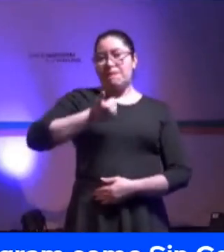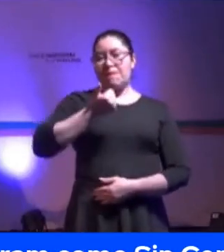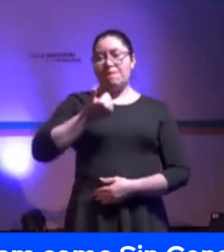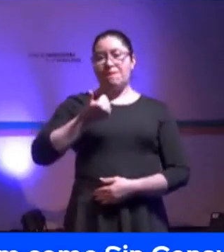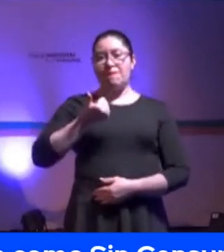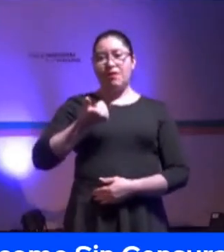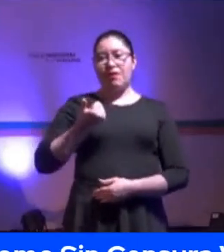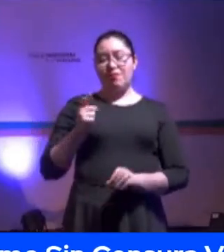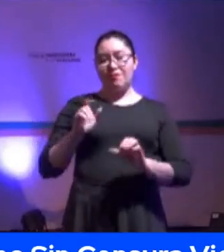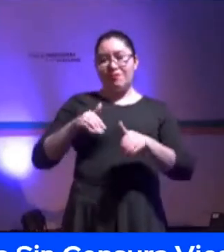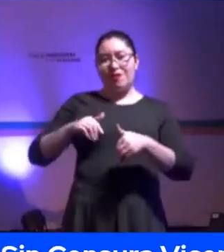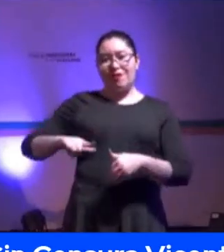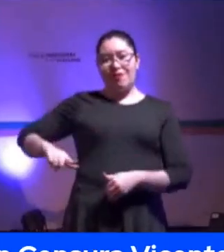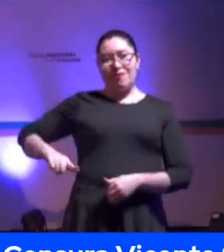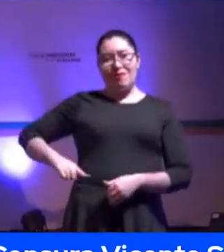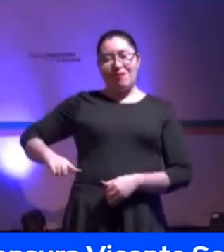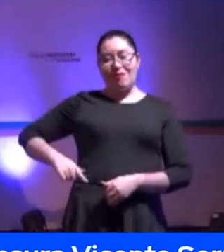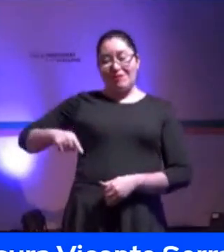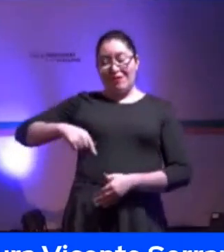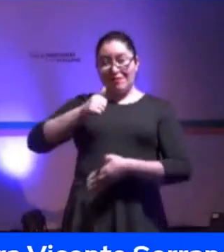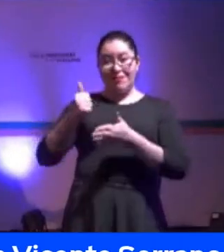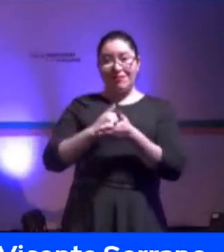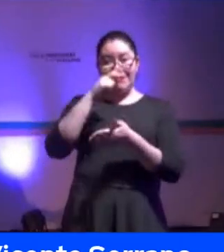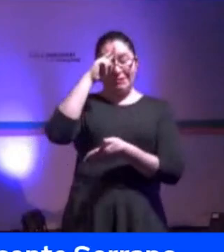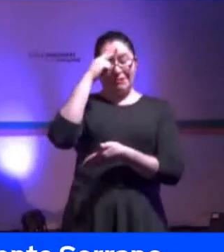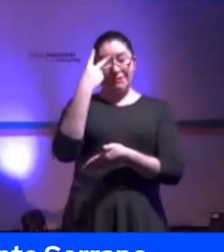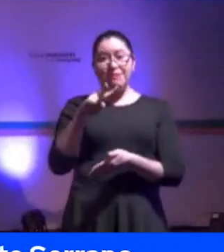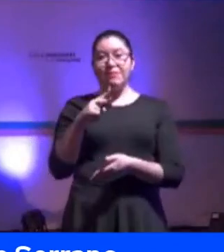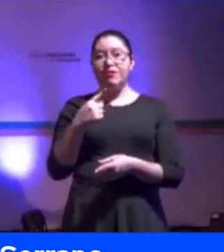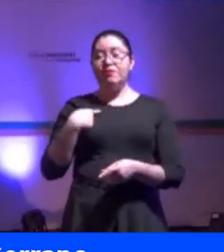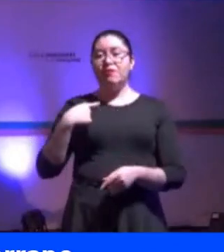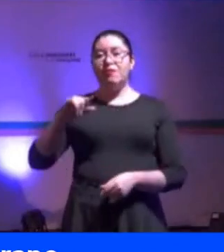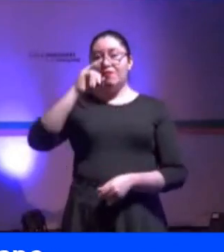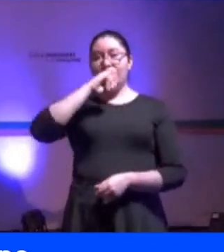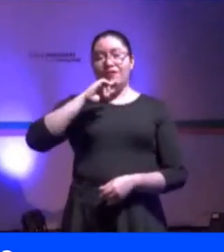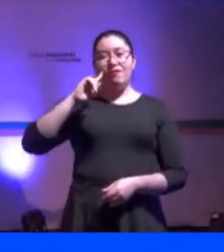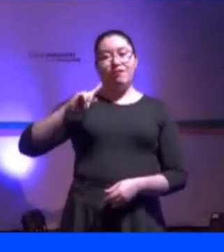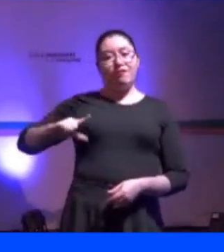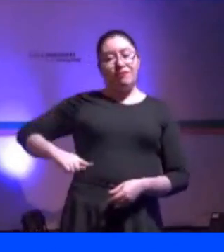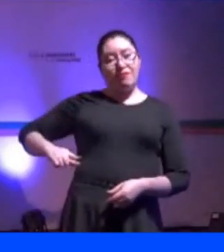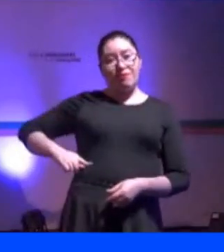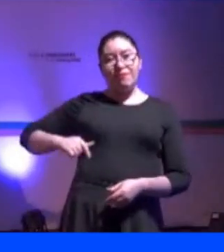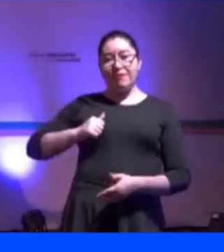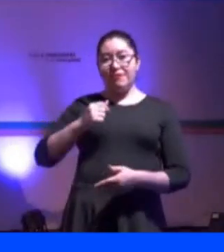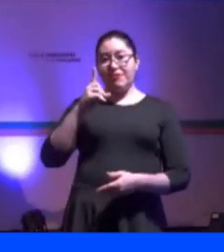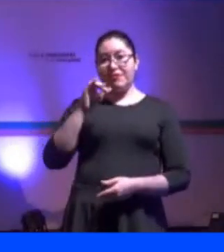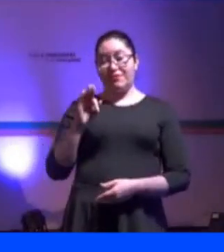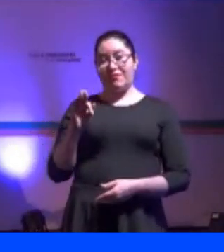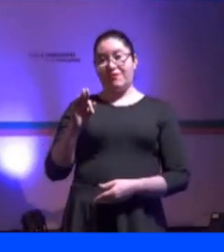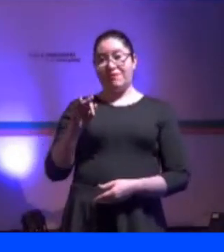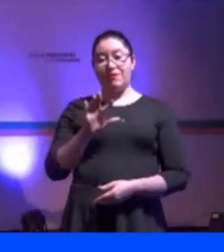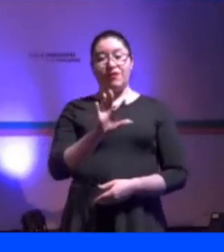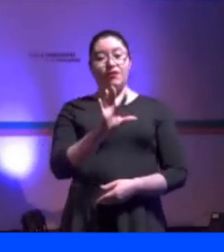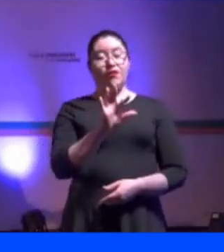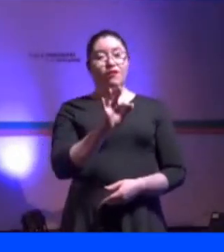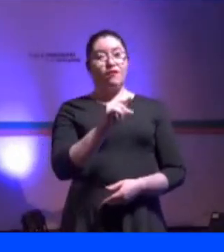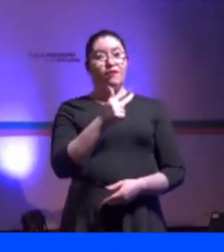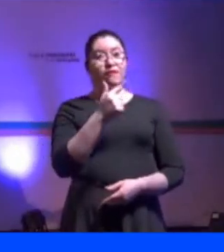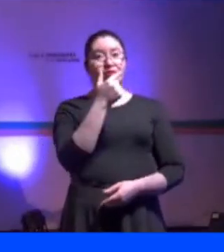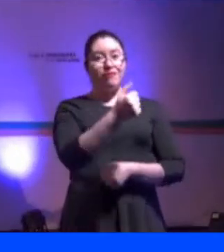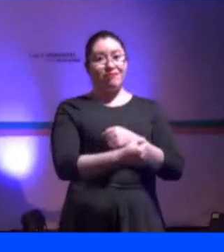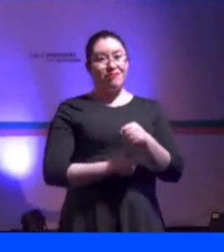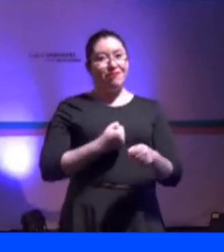popular, que fue aquí en la heroica Ciudad de México como jefe de gobierno del Distrito Federal? A los 47 años de